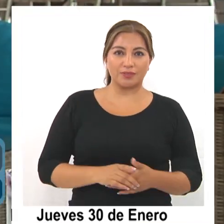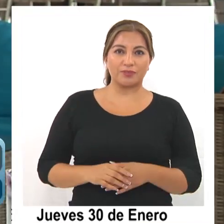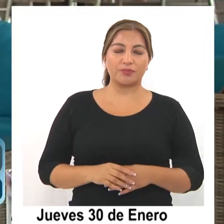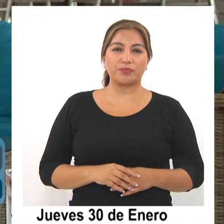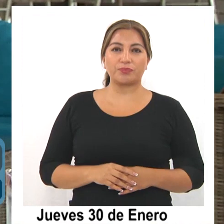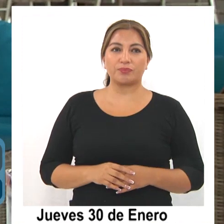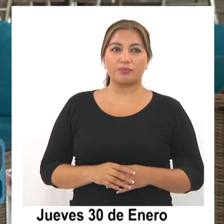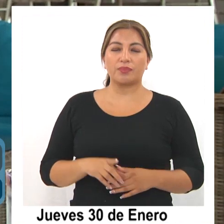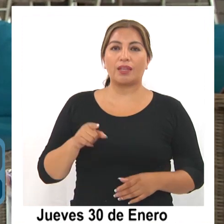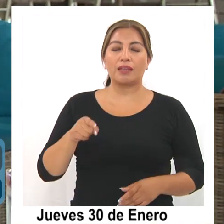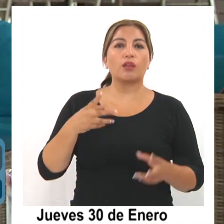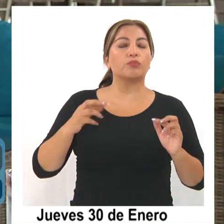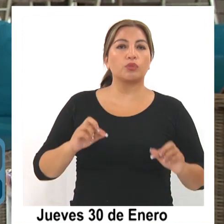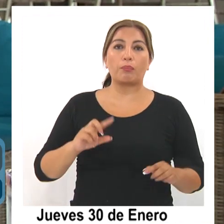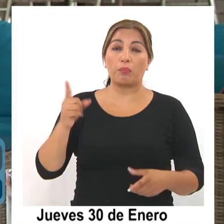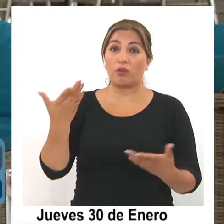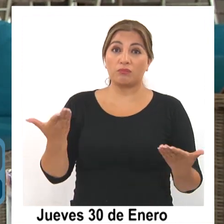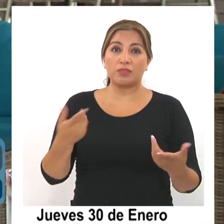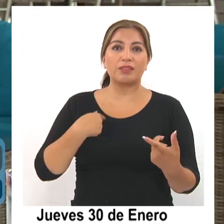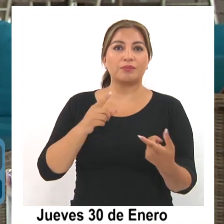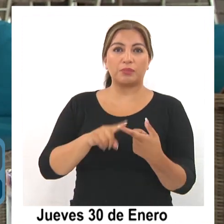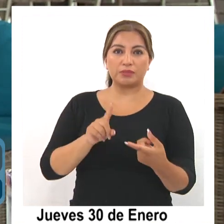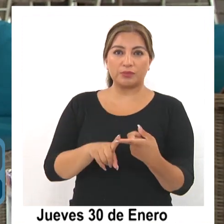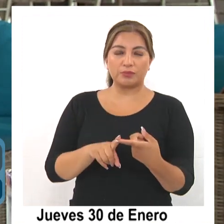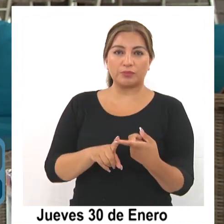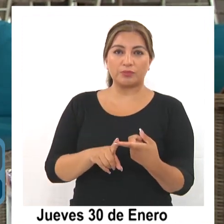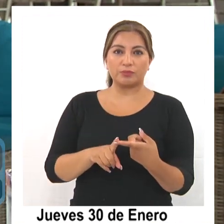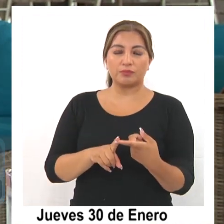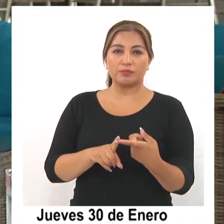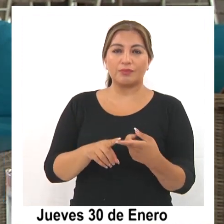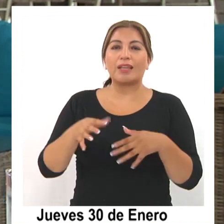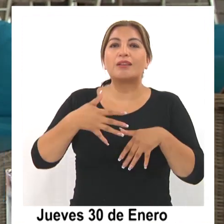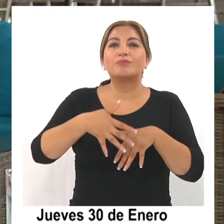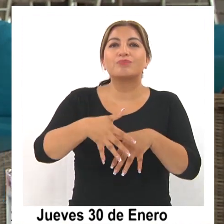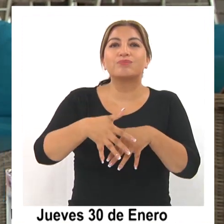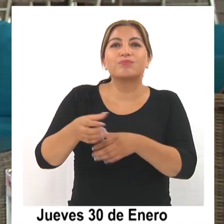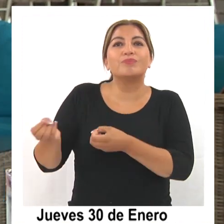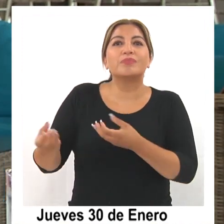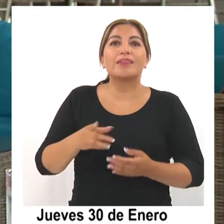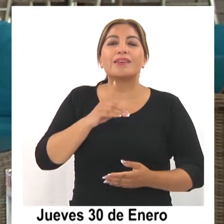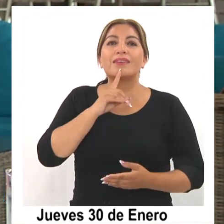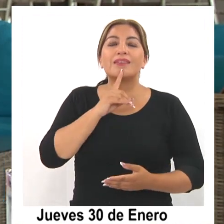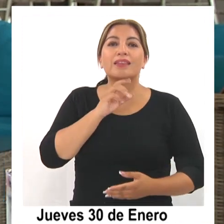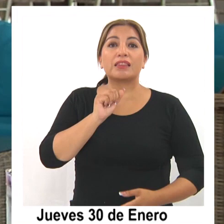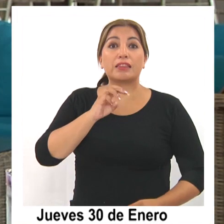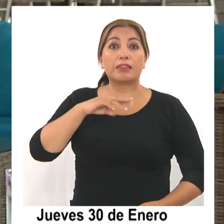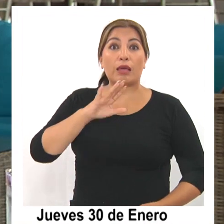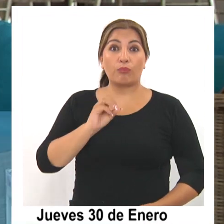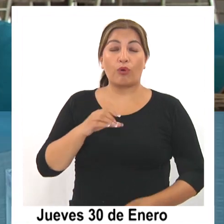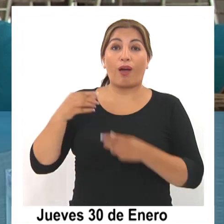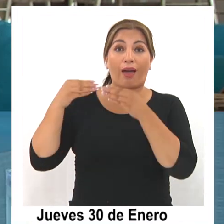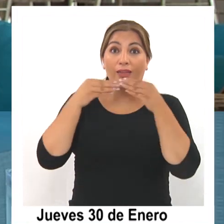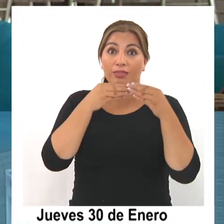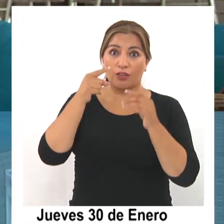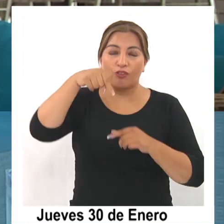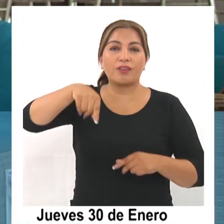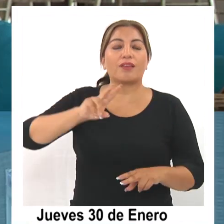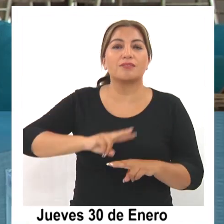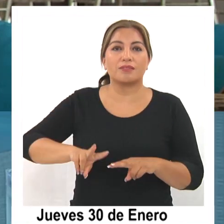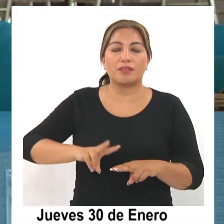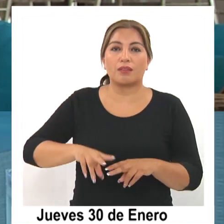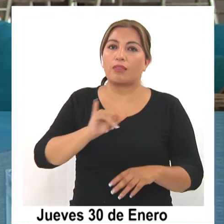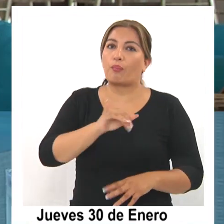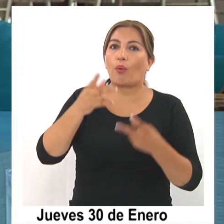tuvimos la oportunidad primero de participar del pasacalle de convite al Tambo Andino que se está desarrollando actualmente y